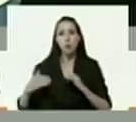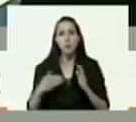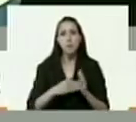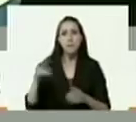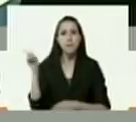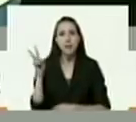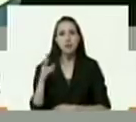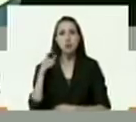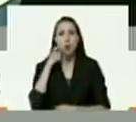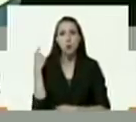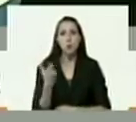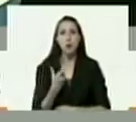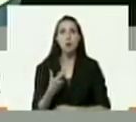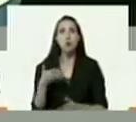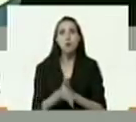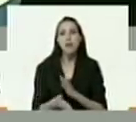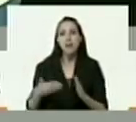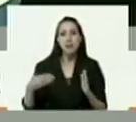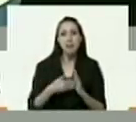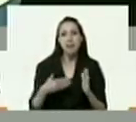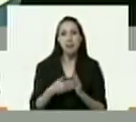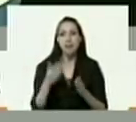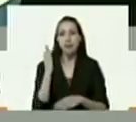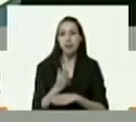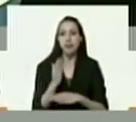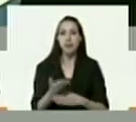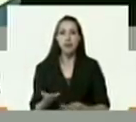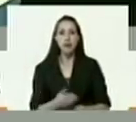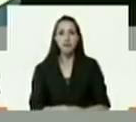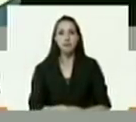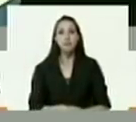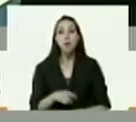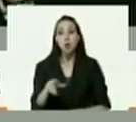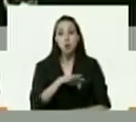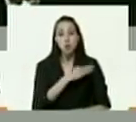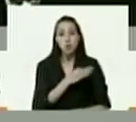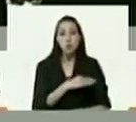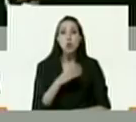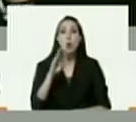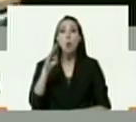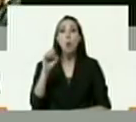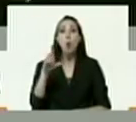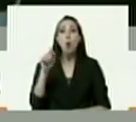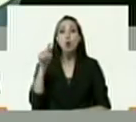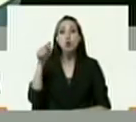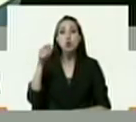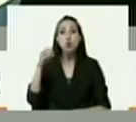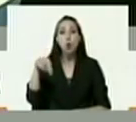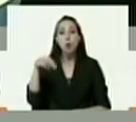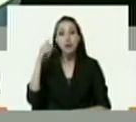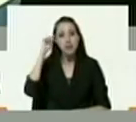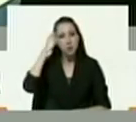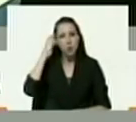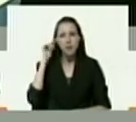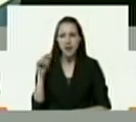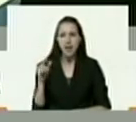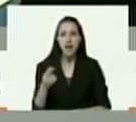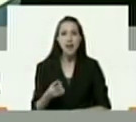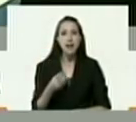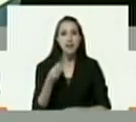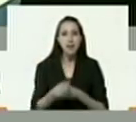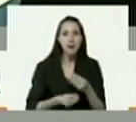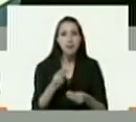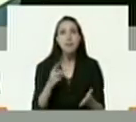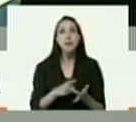esa obsesión. Miren, el señor Bolton ese día, por cierto, el 30 de abril, ¿recuerdan el día que apareció este mismo señor? No estaba con